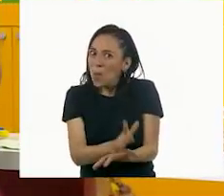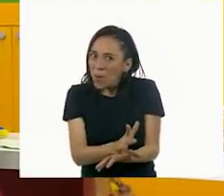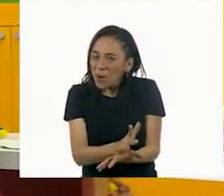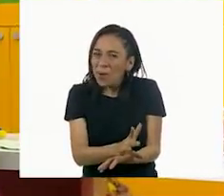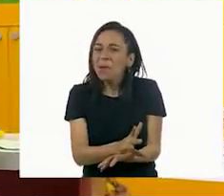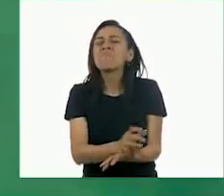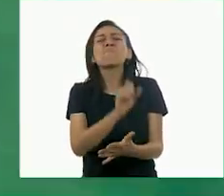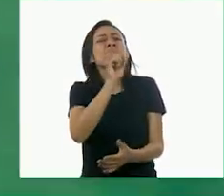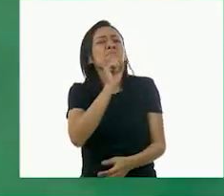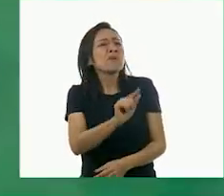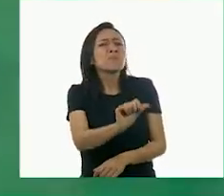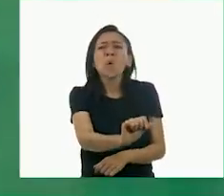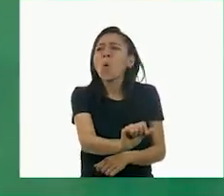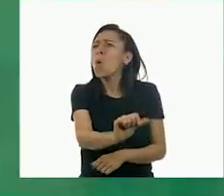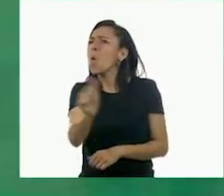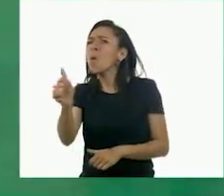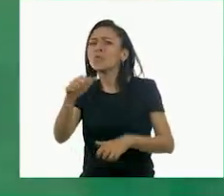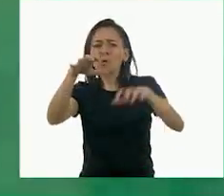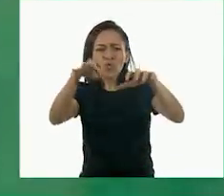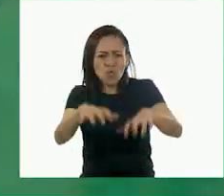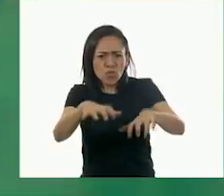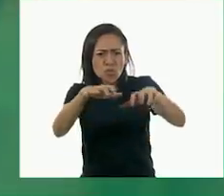seca como los demás.